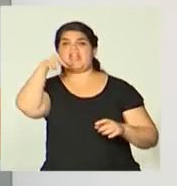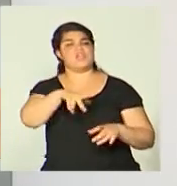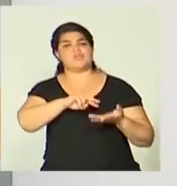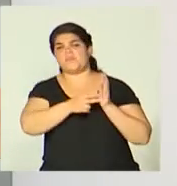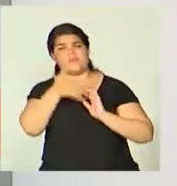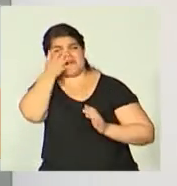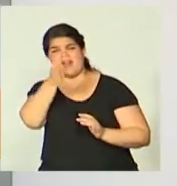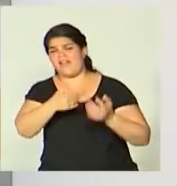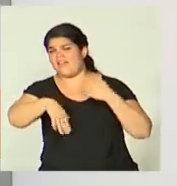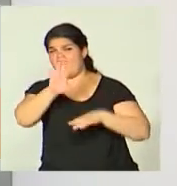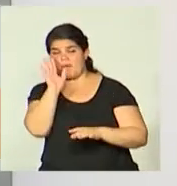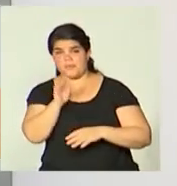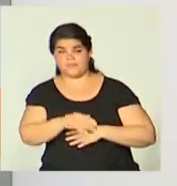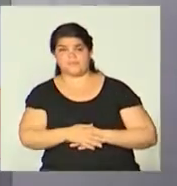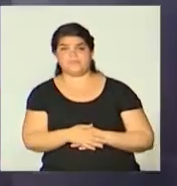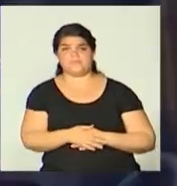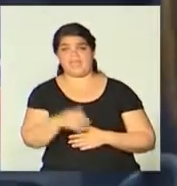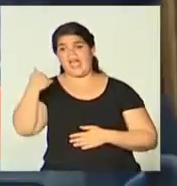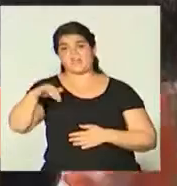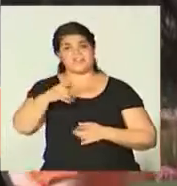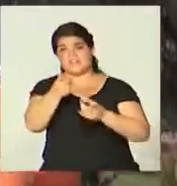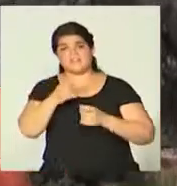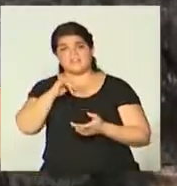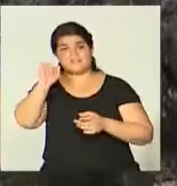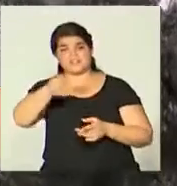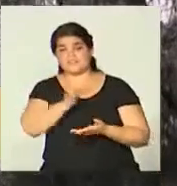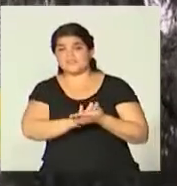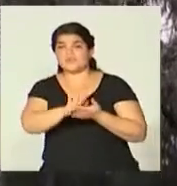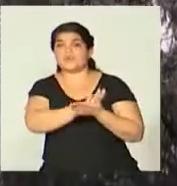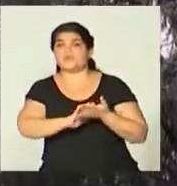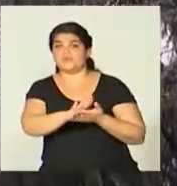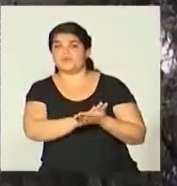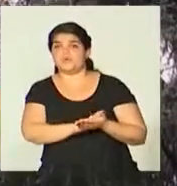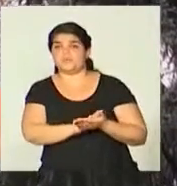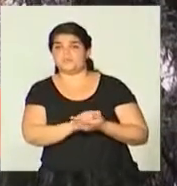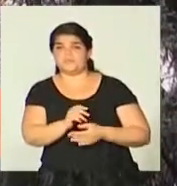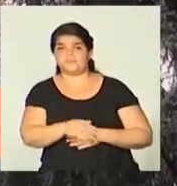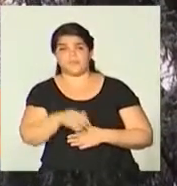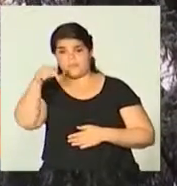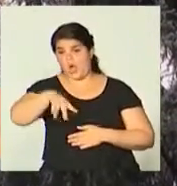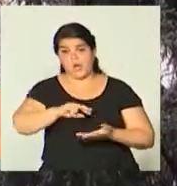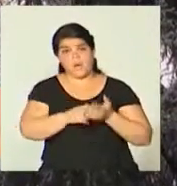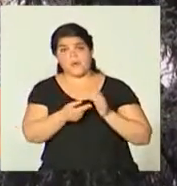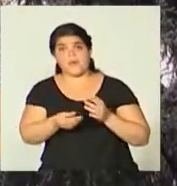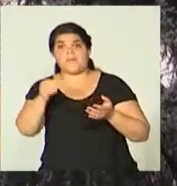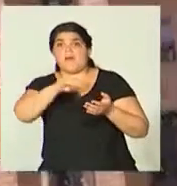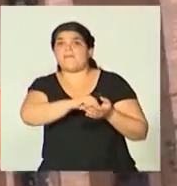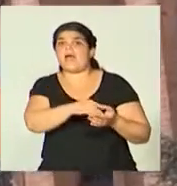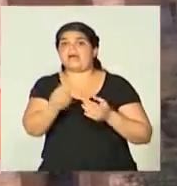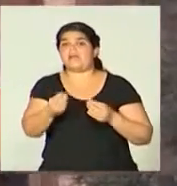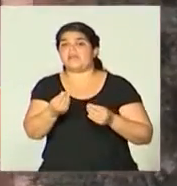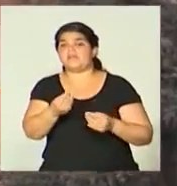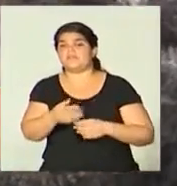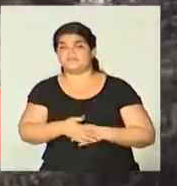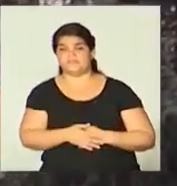la Argentina tiene que solucionar, pero en el cortísimo plazo tiene un problema importante que es distinto, que es